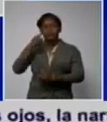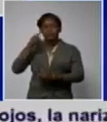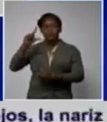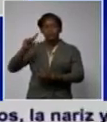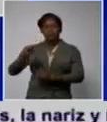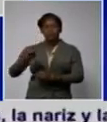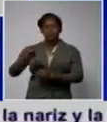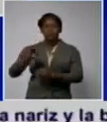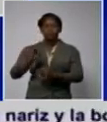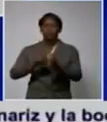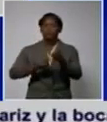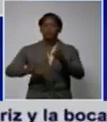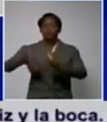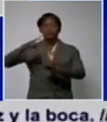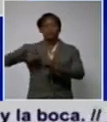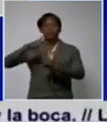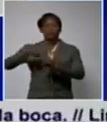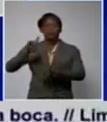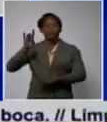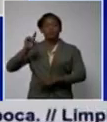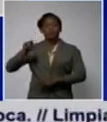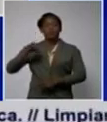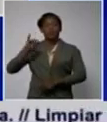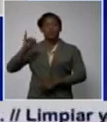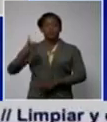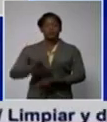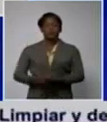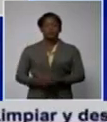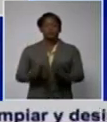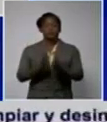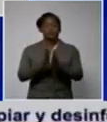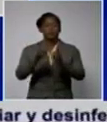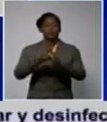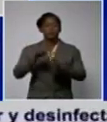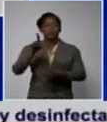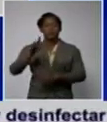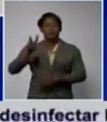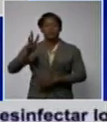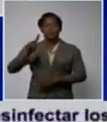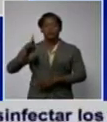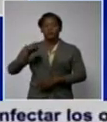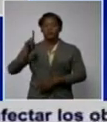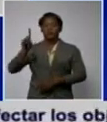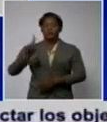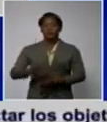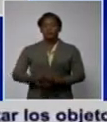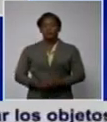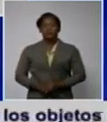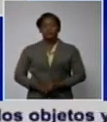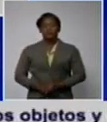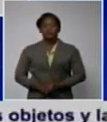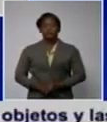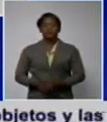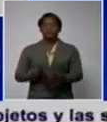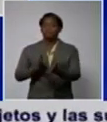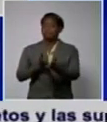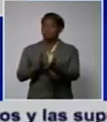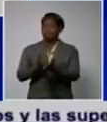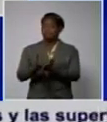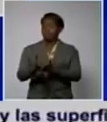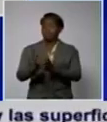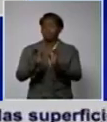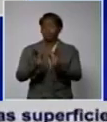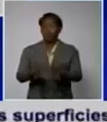con 15,6 y Matanzas con 13,1. Se mantienen